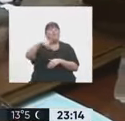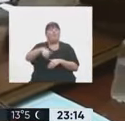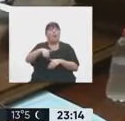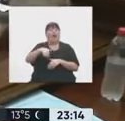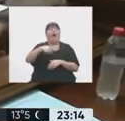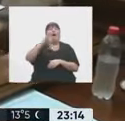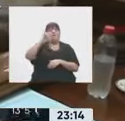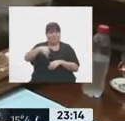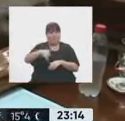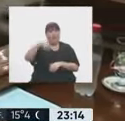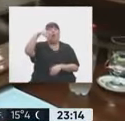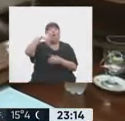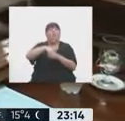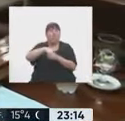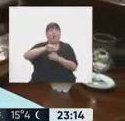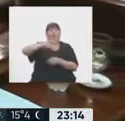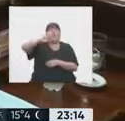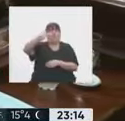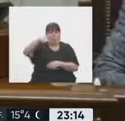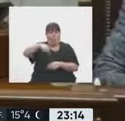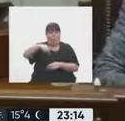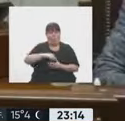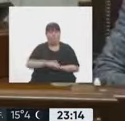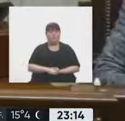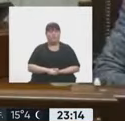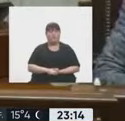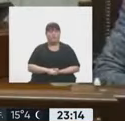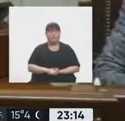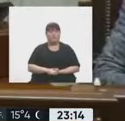afirmativo a votar por segunda vez